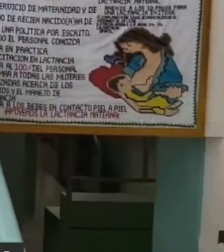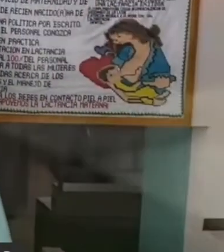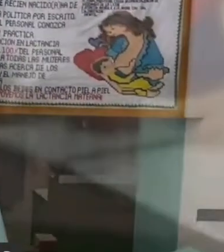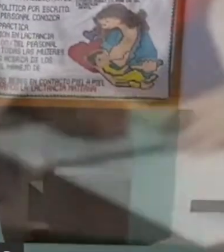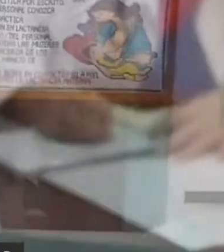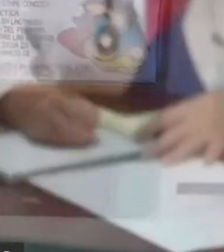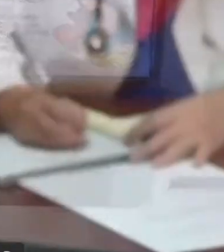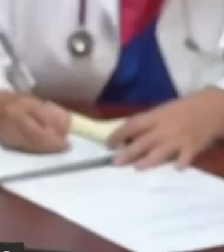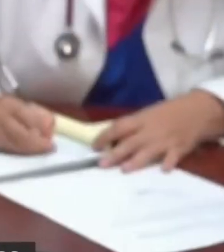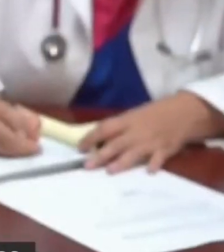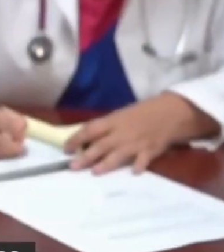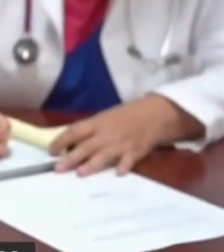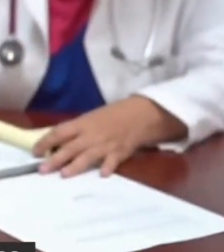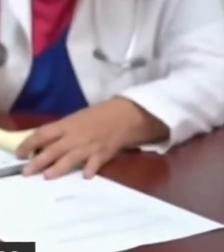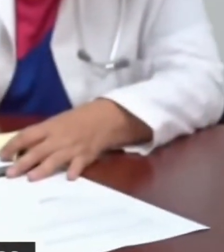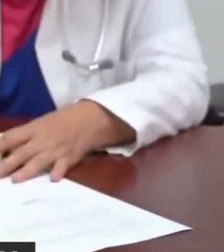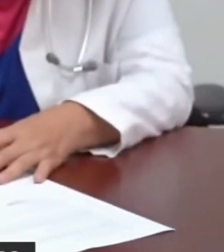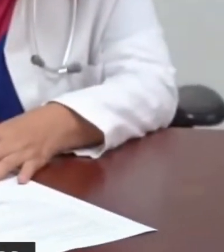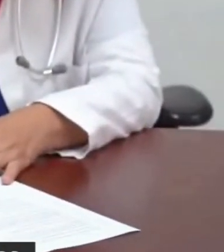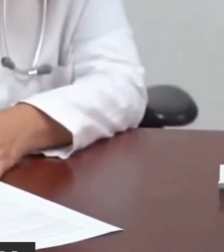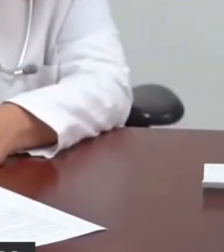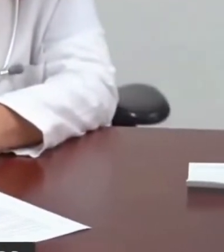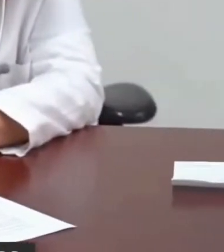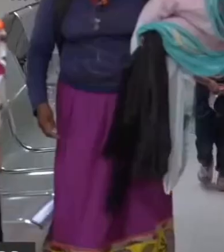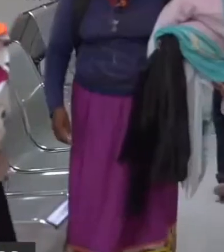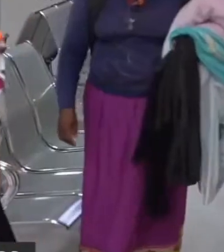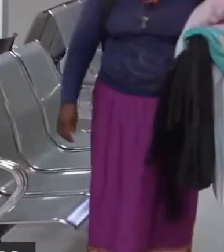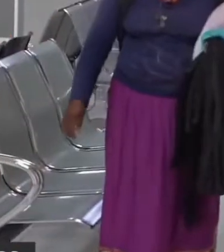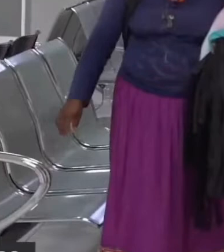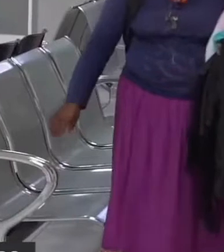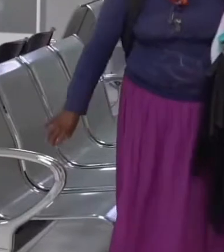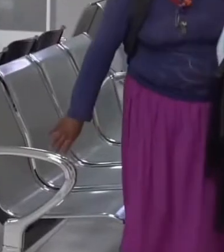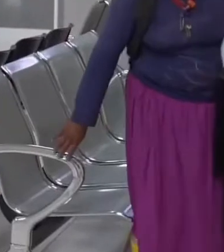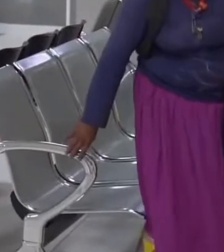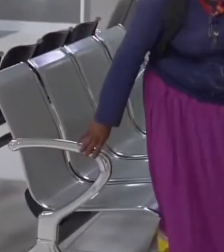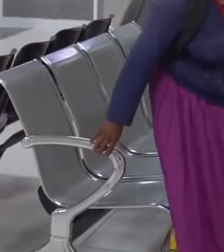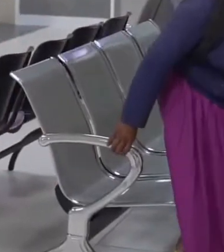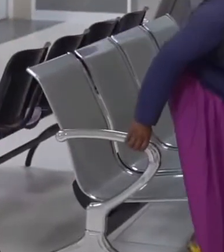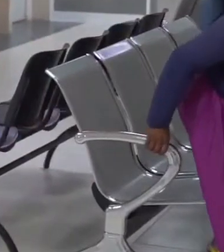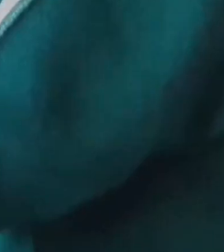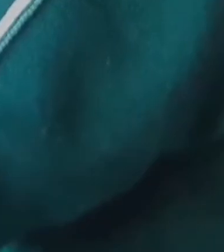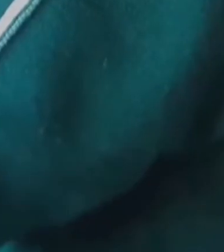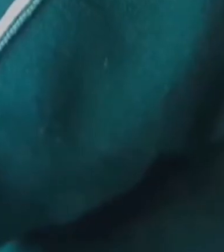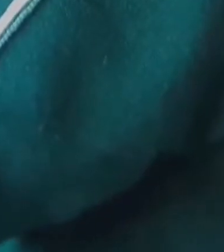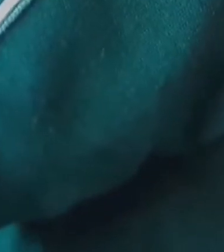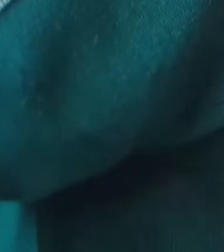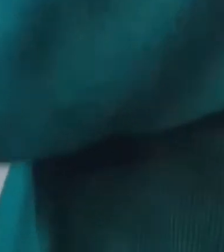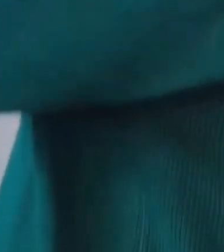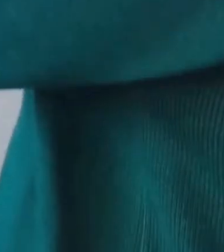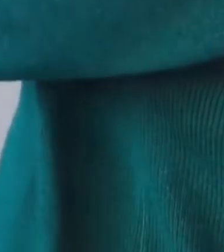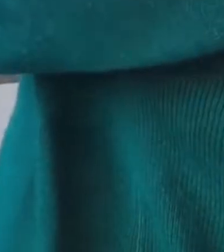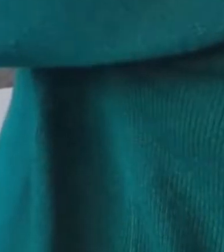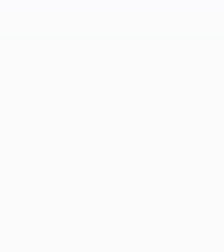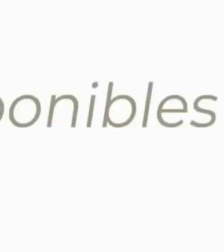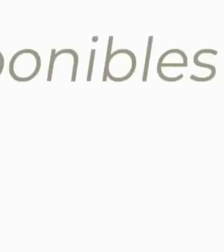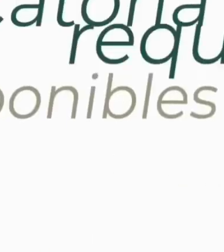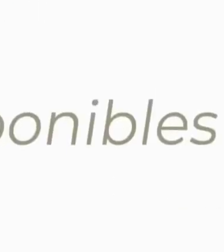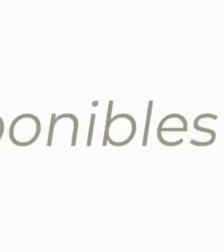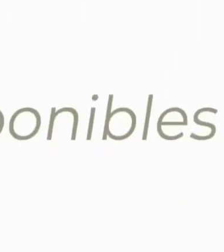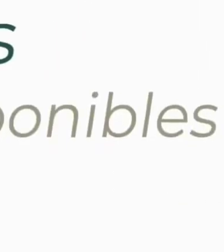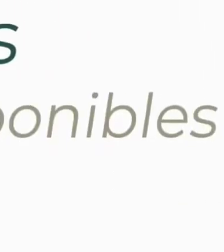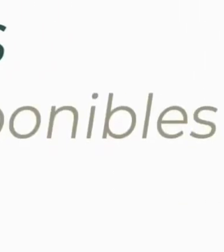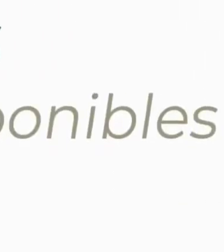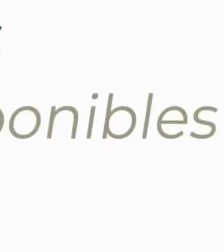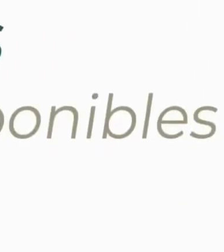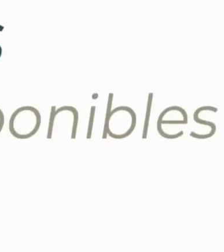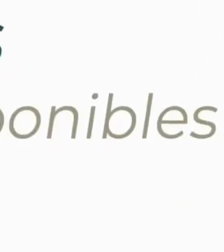trabajar en los Estados Unidos mexicanos en una plaza de las 43 especialidades médicas ofertadas por el IMSS. La